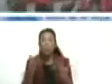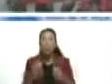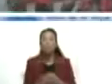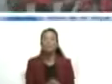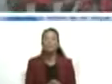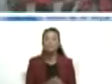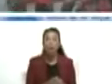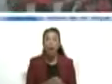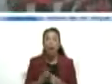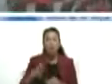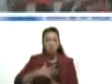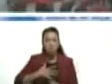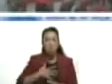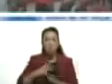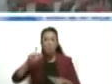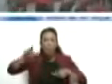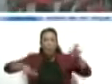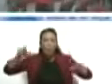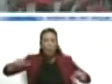1989,